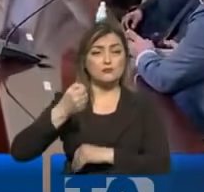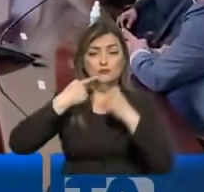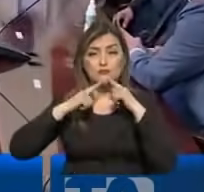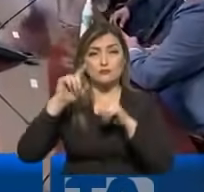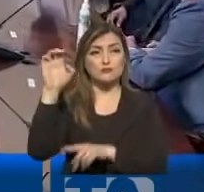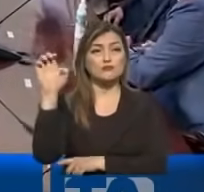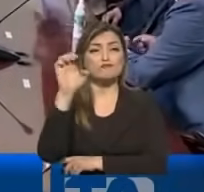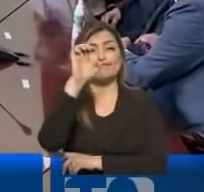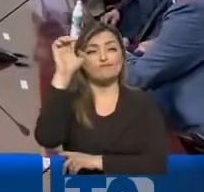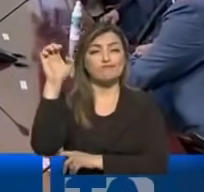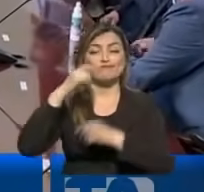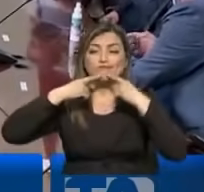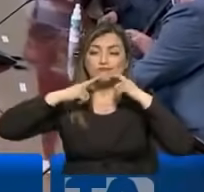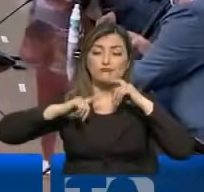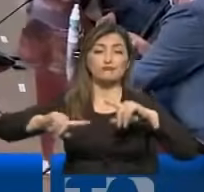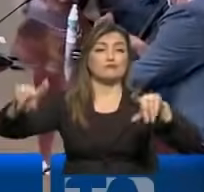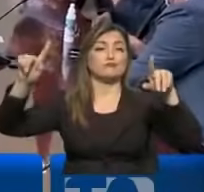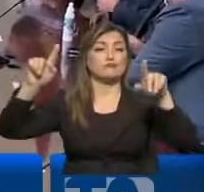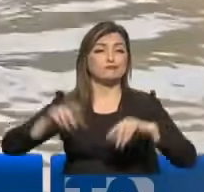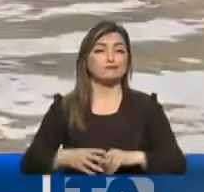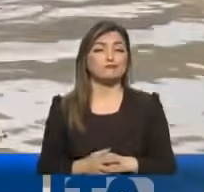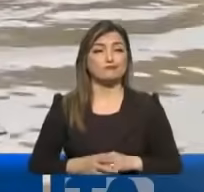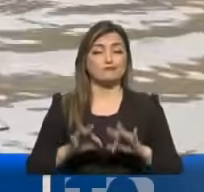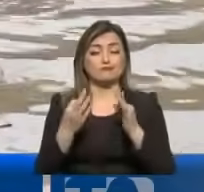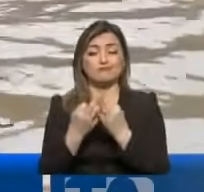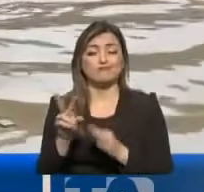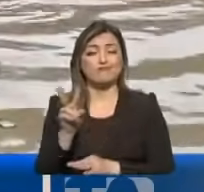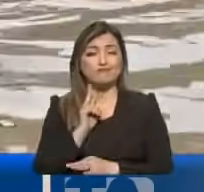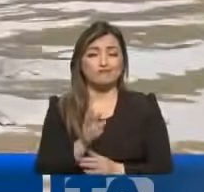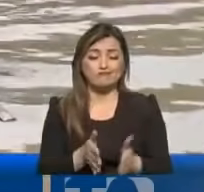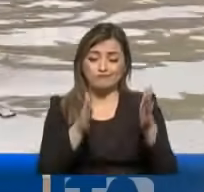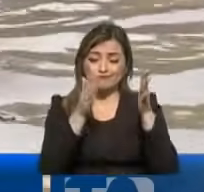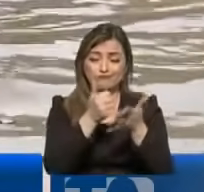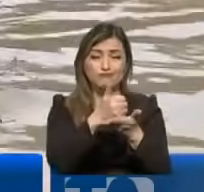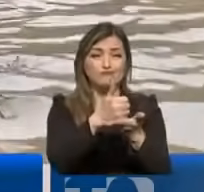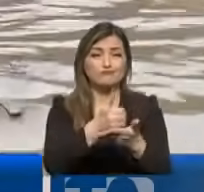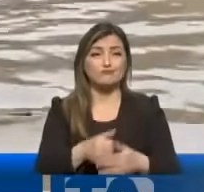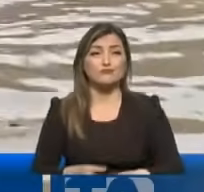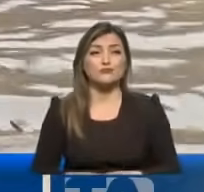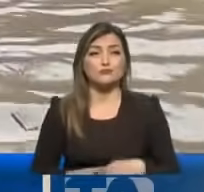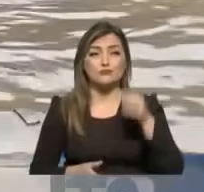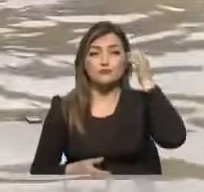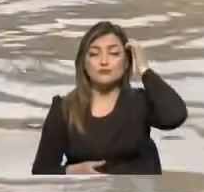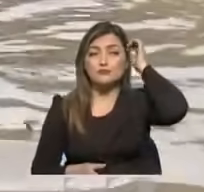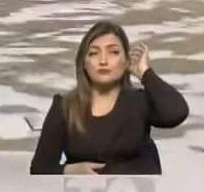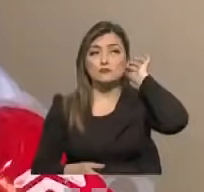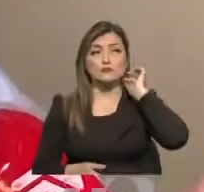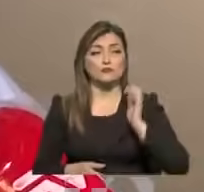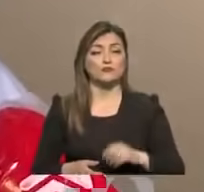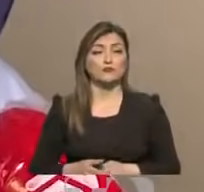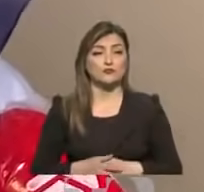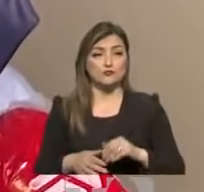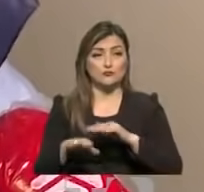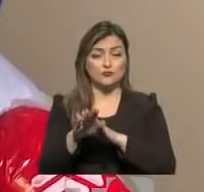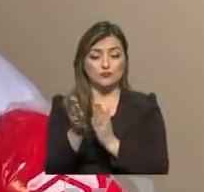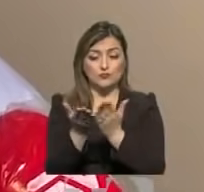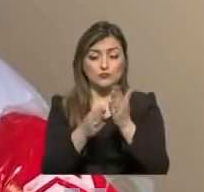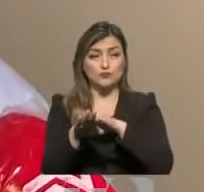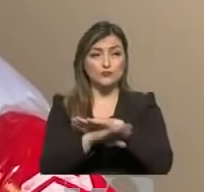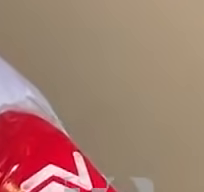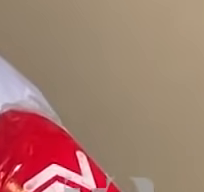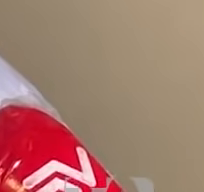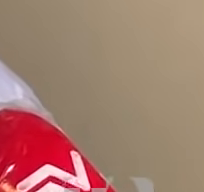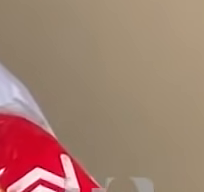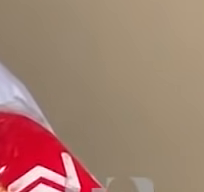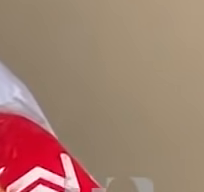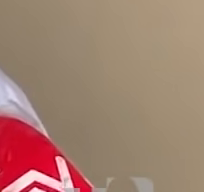este miércoles la emergencia para atender sobre todo a las familias damnificadas. Para restablecer los servicios básicos, en el tema vial también se